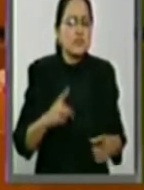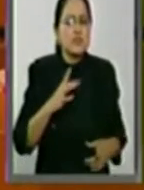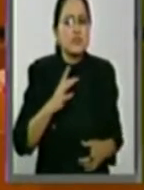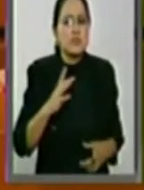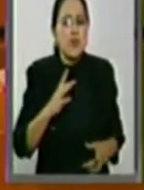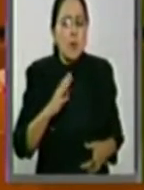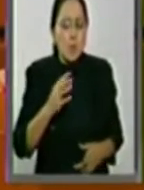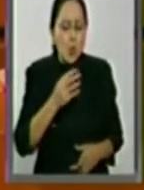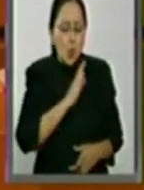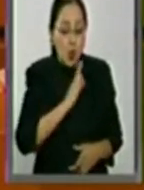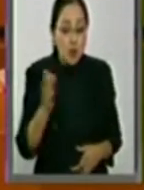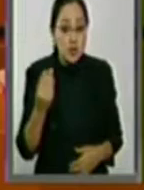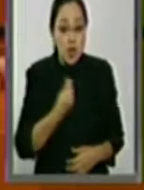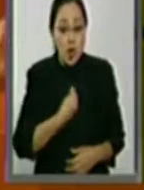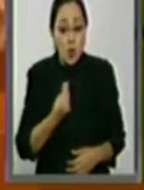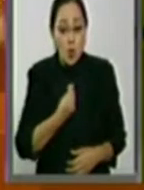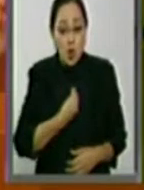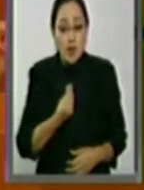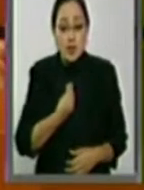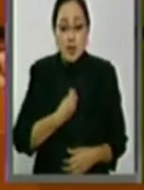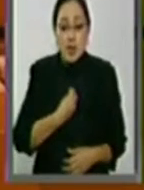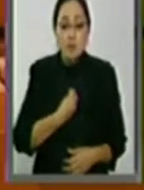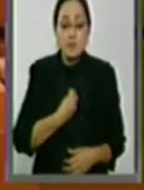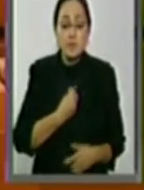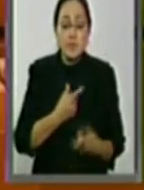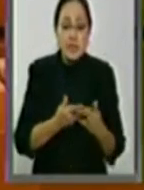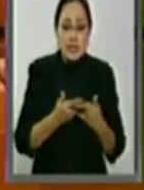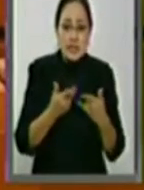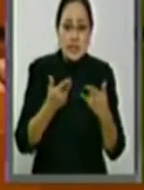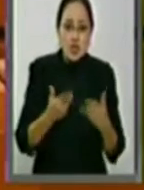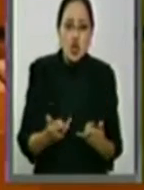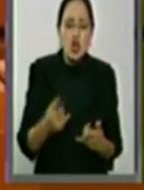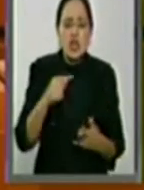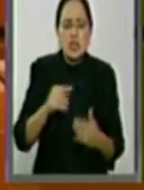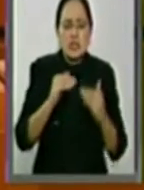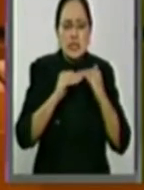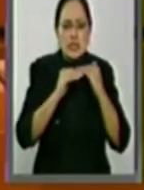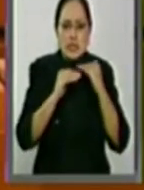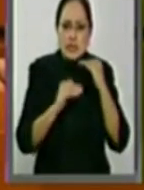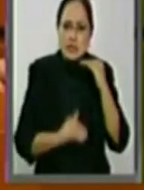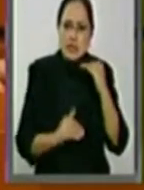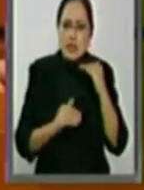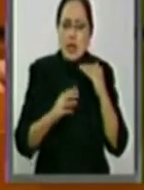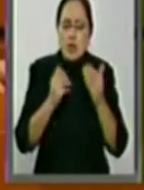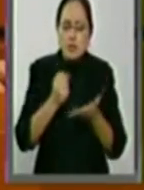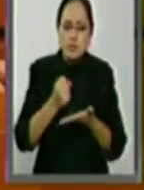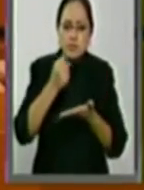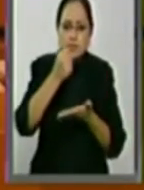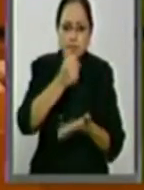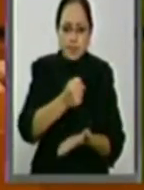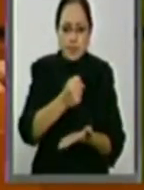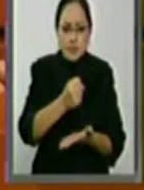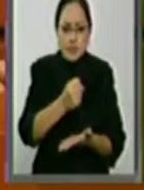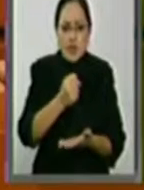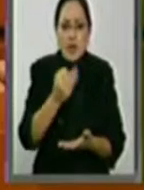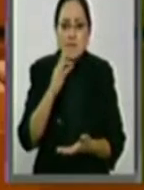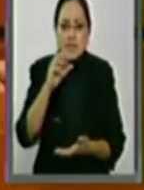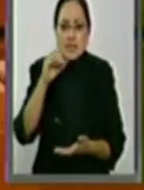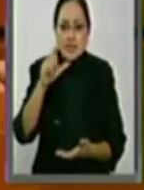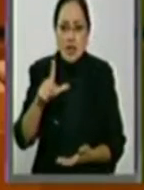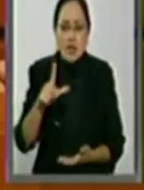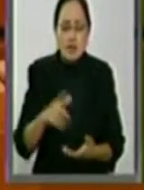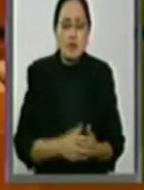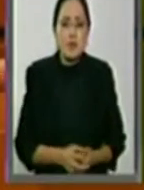podremos aguantar una histórica inequidad presupuestal y fiscal,